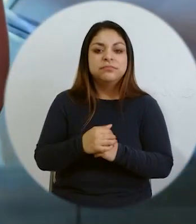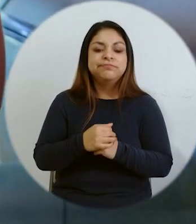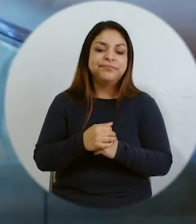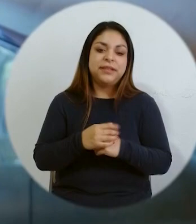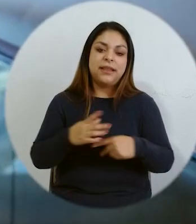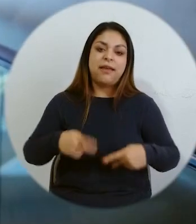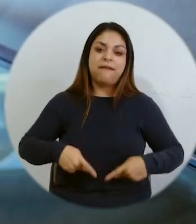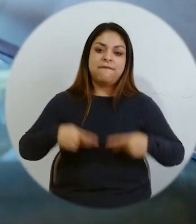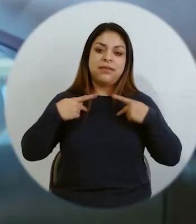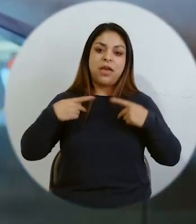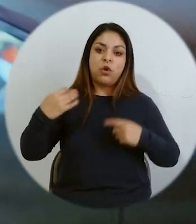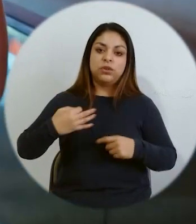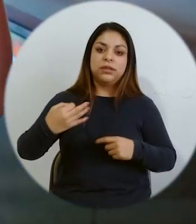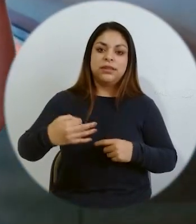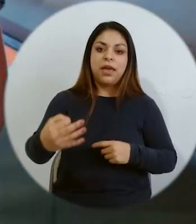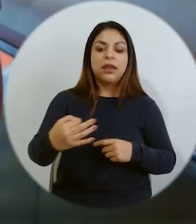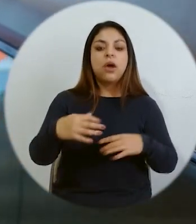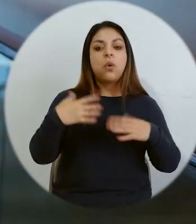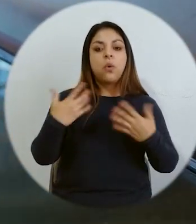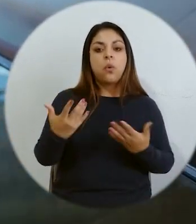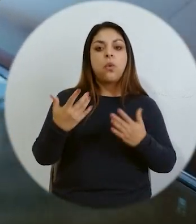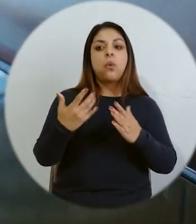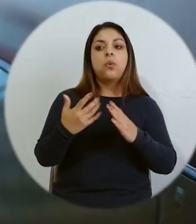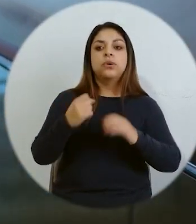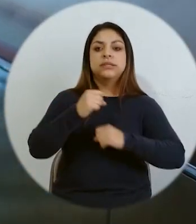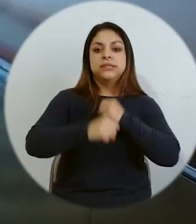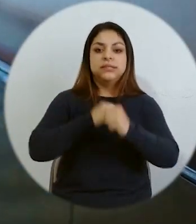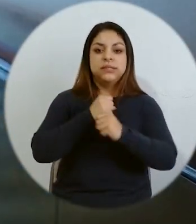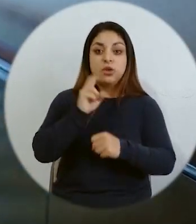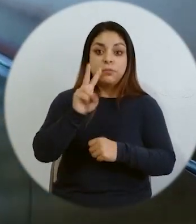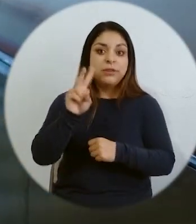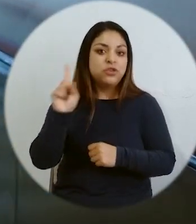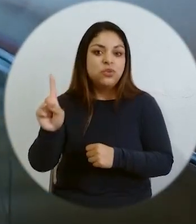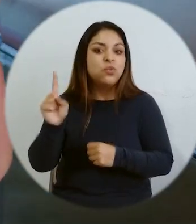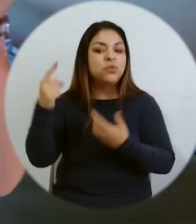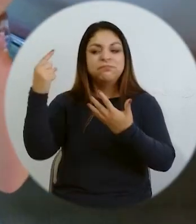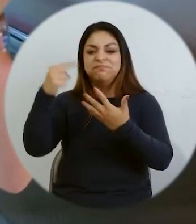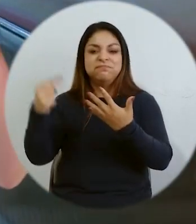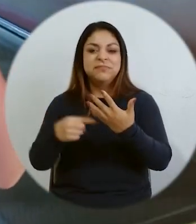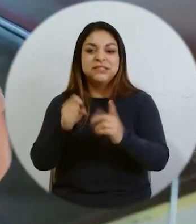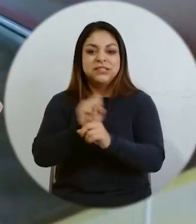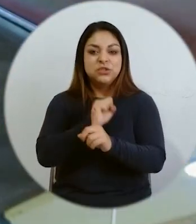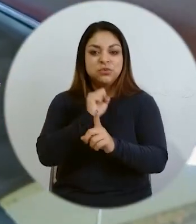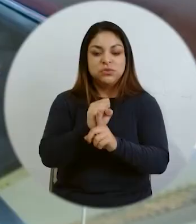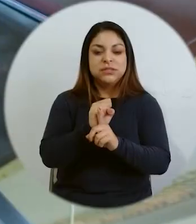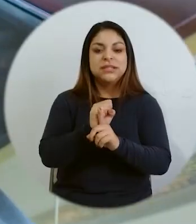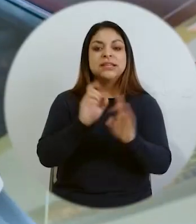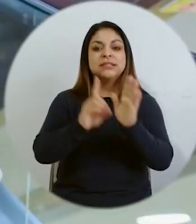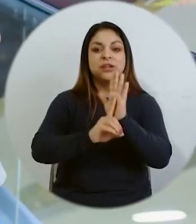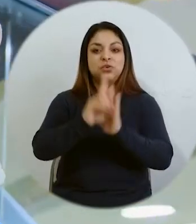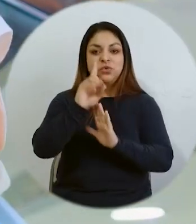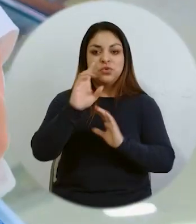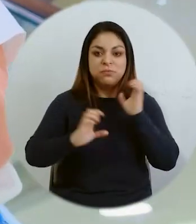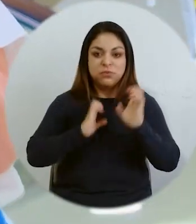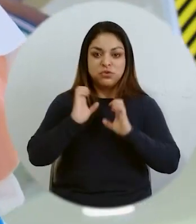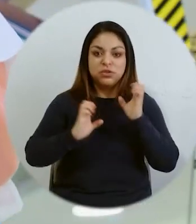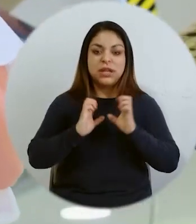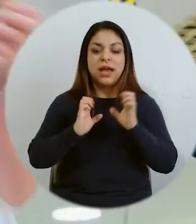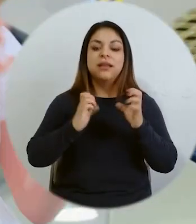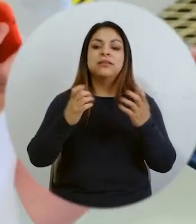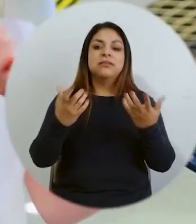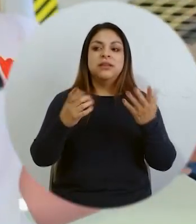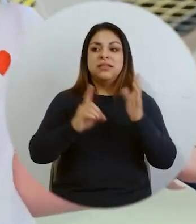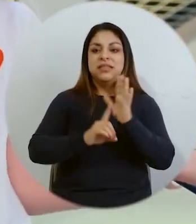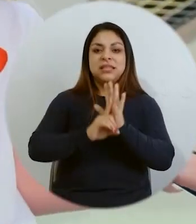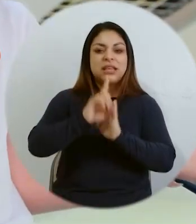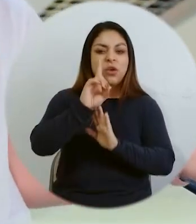XXI o este tipo de situaciones, ¿verdad? Que tienen que ver con el desarrollo emocional, con el desarrollo, digamos, de habilidades como